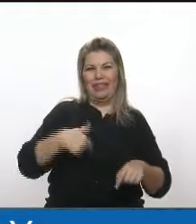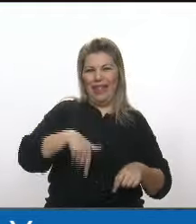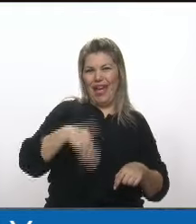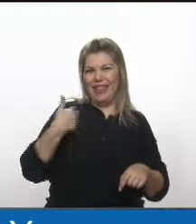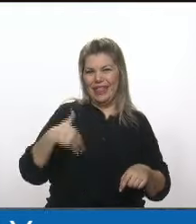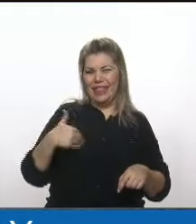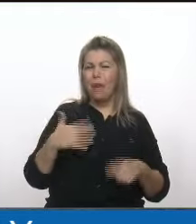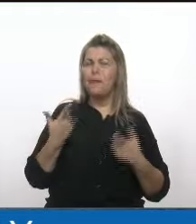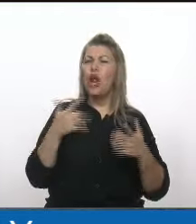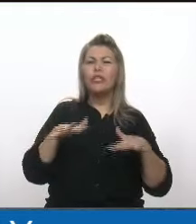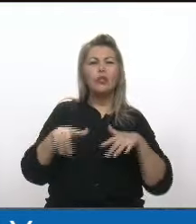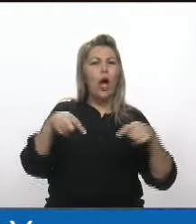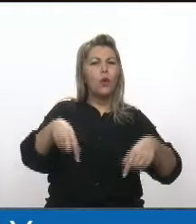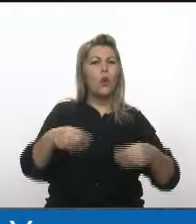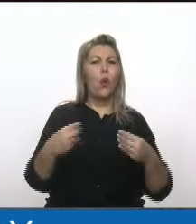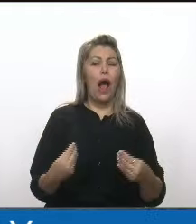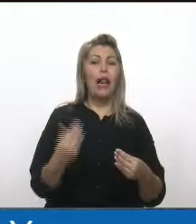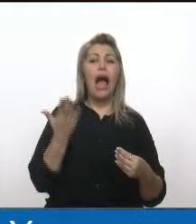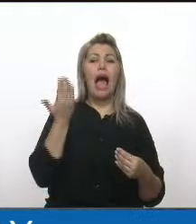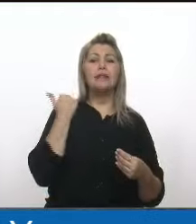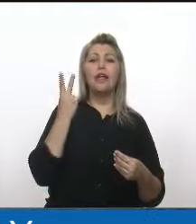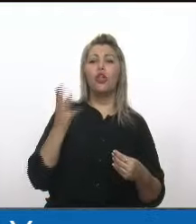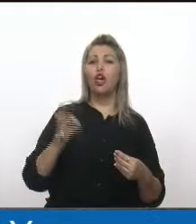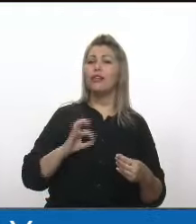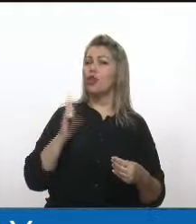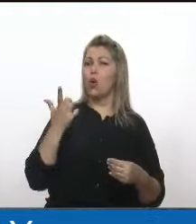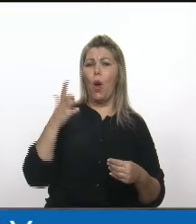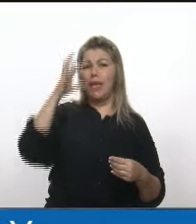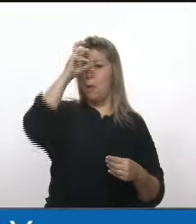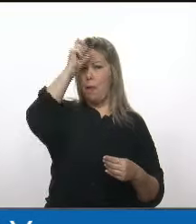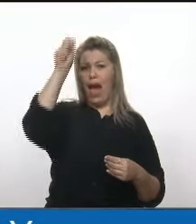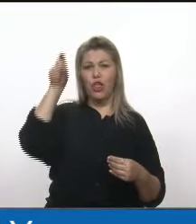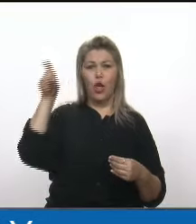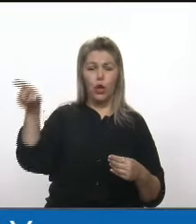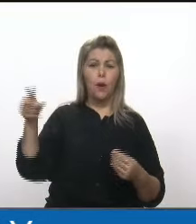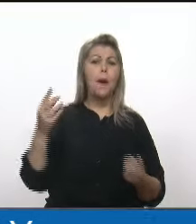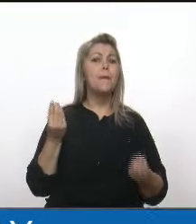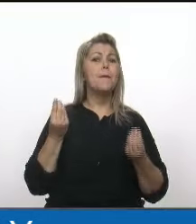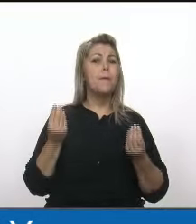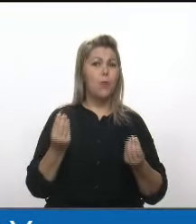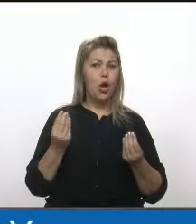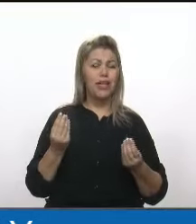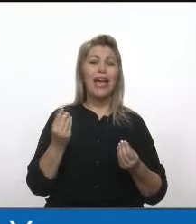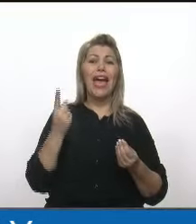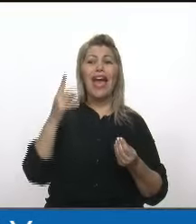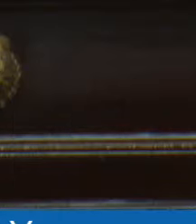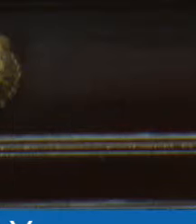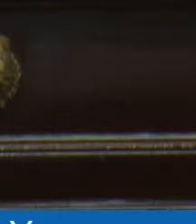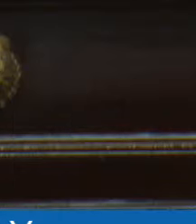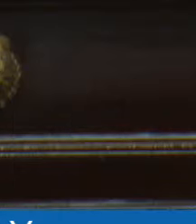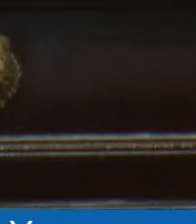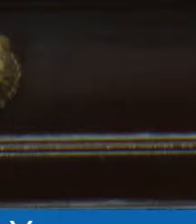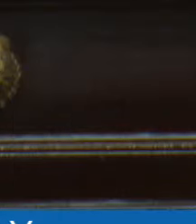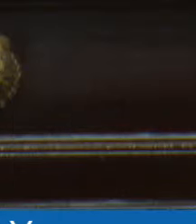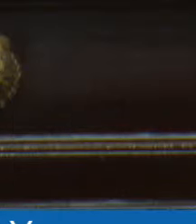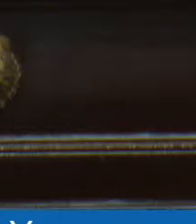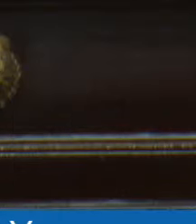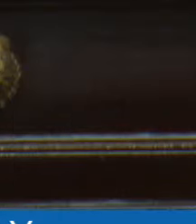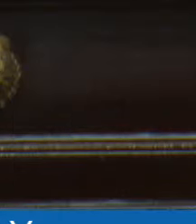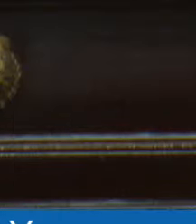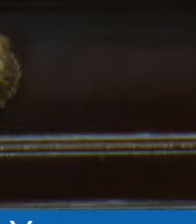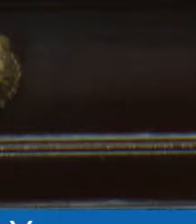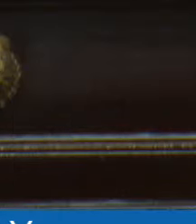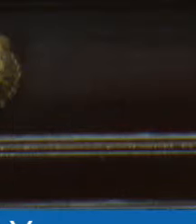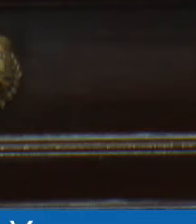Hace dos años que estamos sin embajador porque el embajador uribarri renunció producto de que fue condenado por